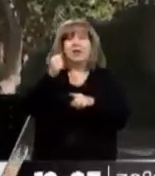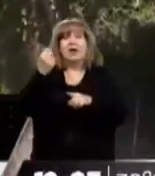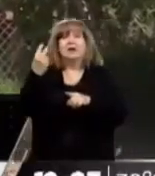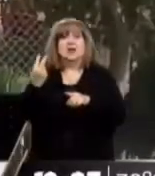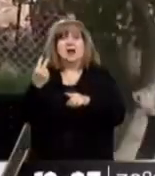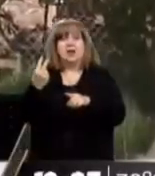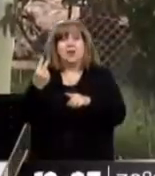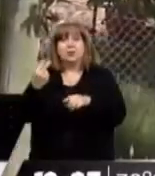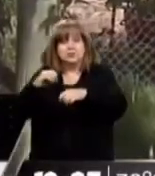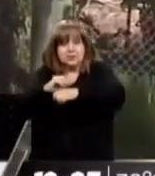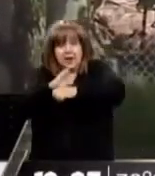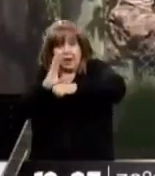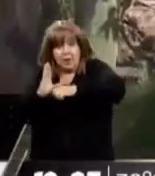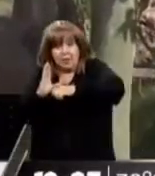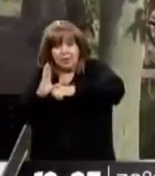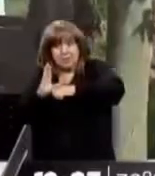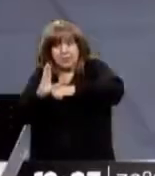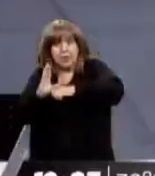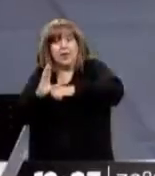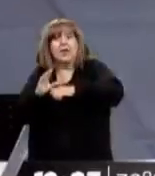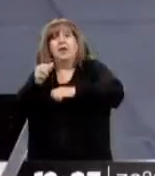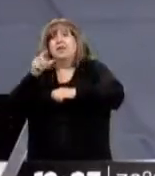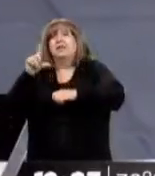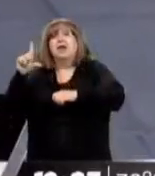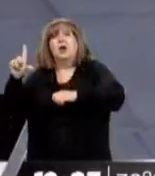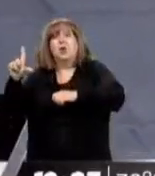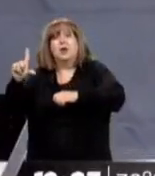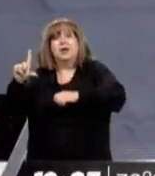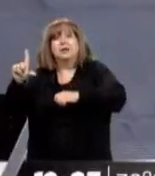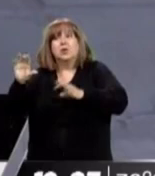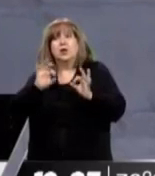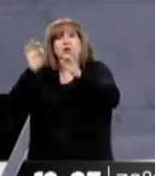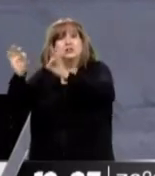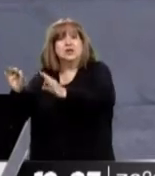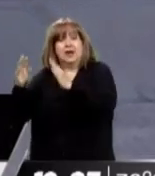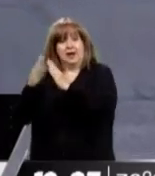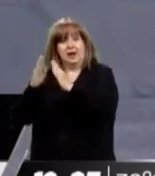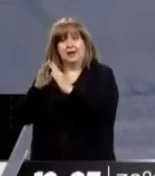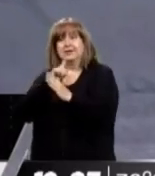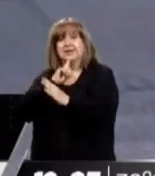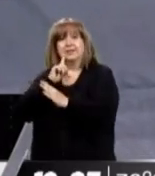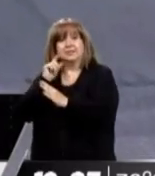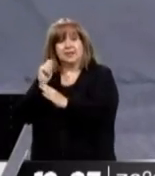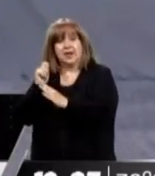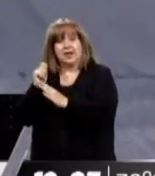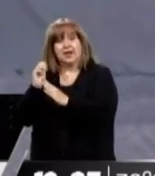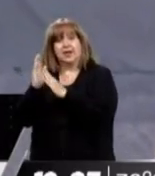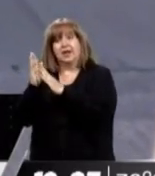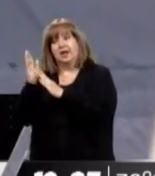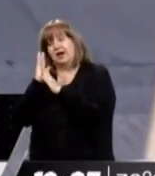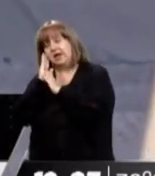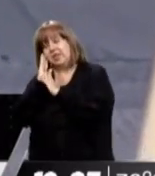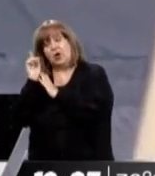del día, las 2 de la mañana del día lunes, que fue cuando él llega a la casa de la tía allí en el departamento de Guaymallén. Y ahí le